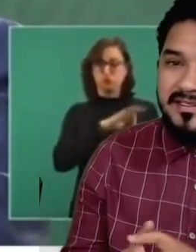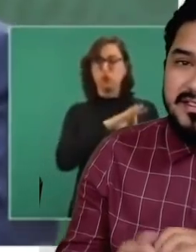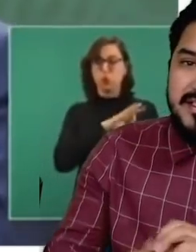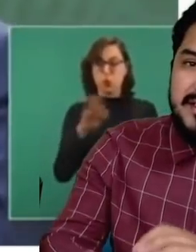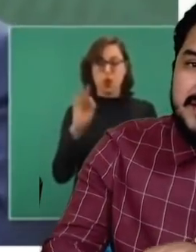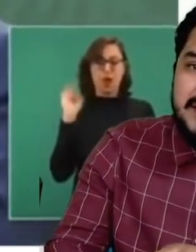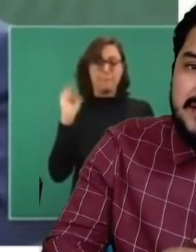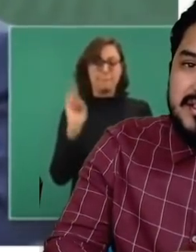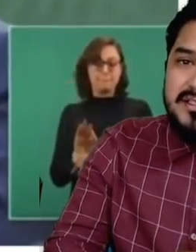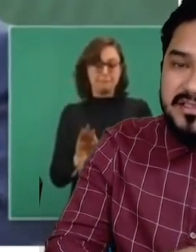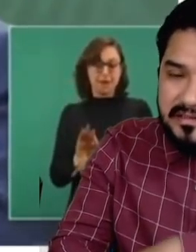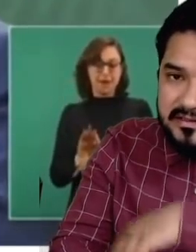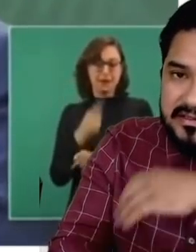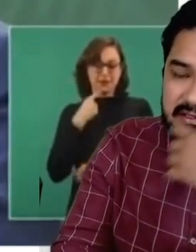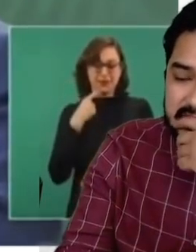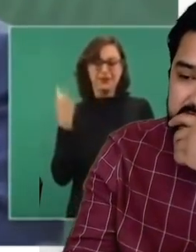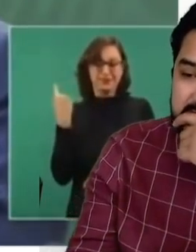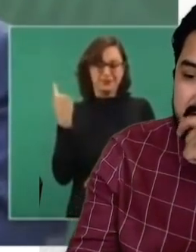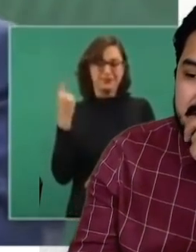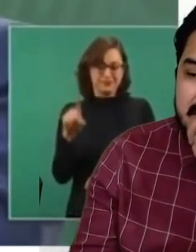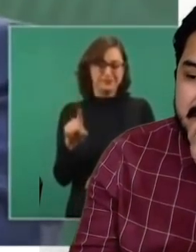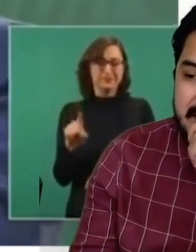No se van a quedar ahí en los casos.